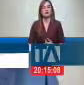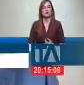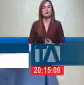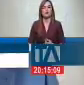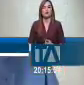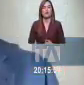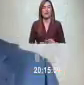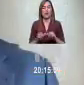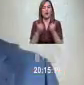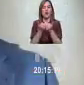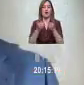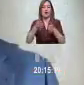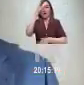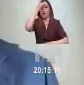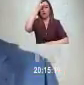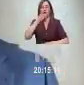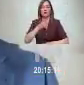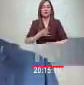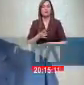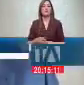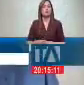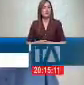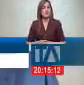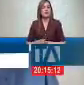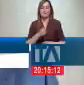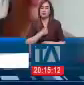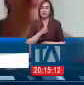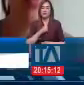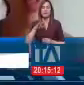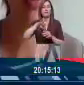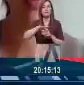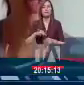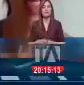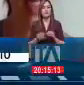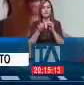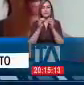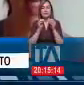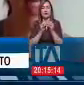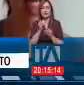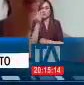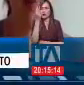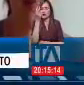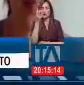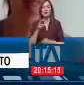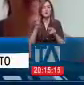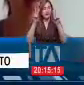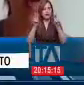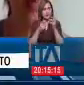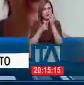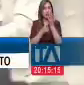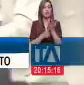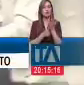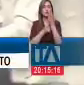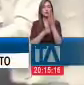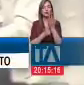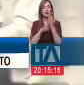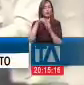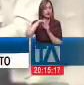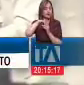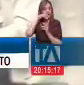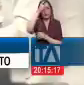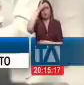pronunciarse. Y los legisladores tienen libertad de configuración propia de su voto. En la izquierda democrática esperan que el tema se pueda discutir